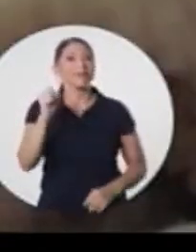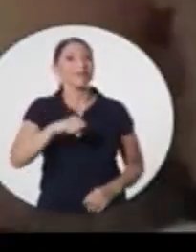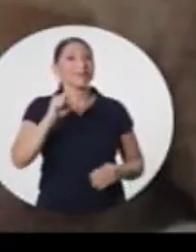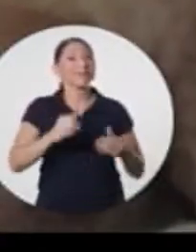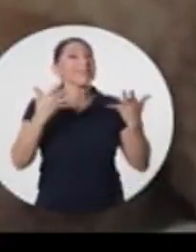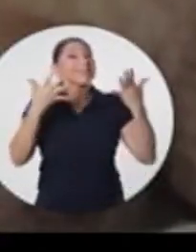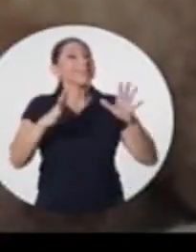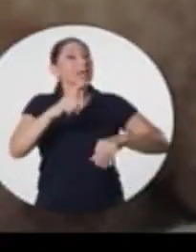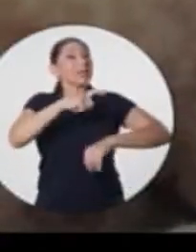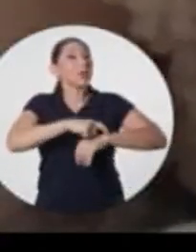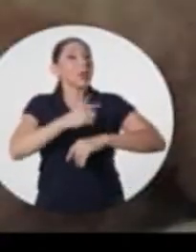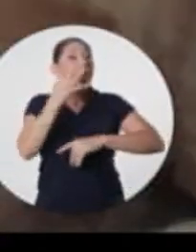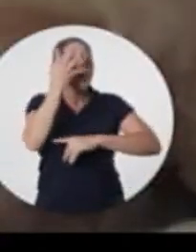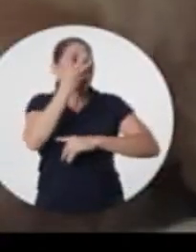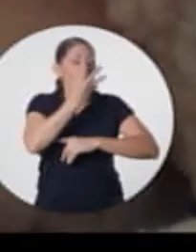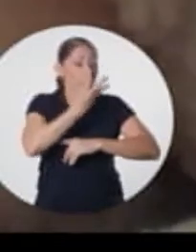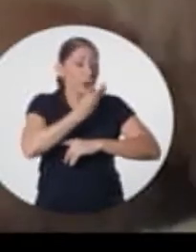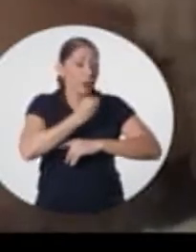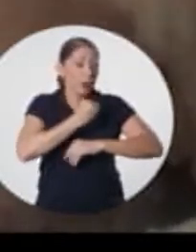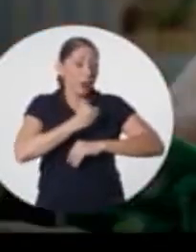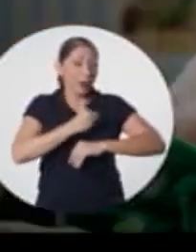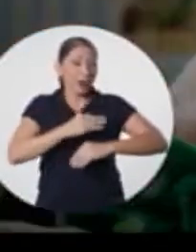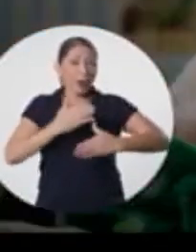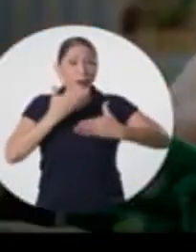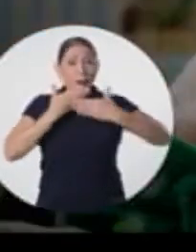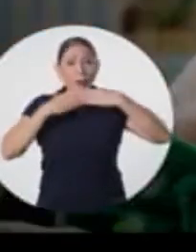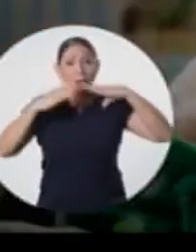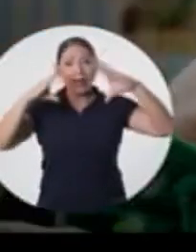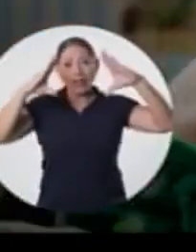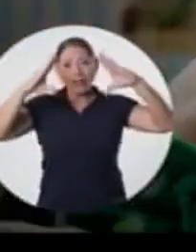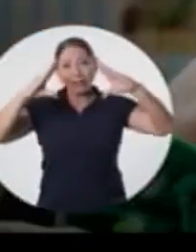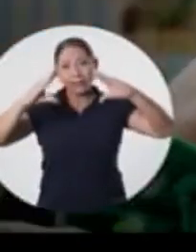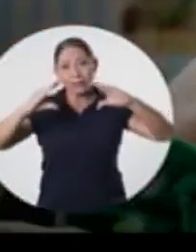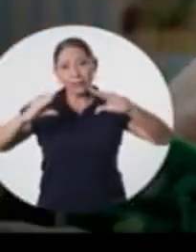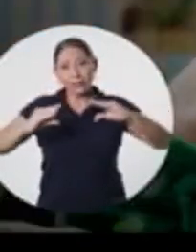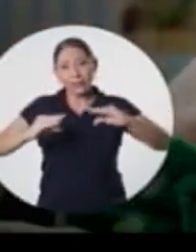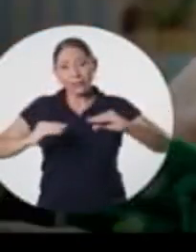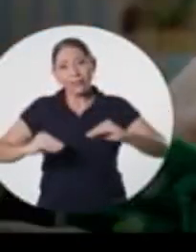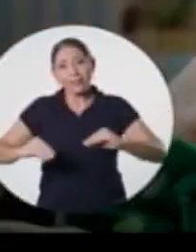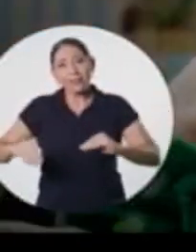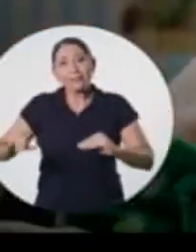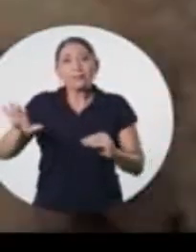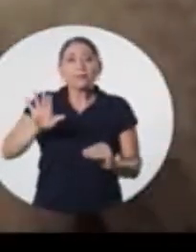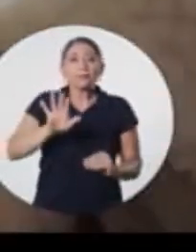Así es. Ya es hora de dormir. Buenas noches.